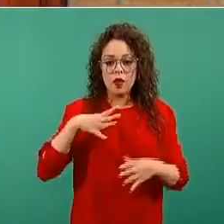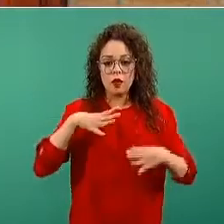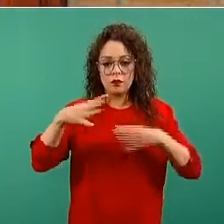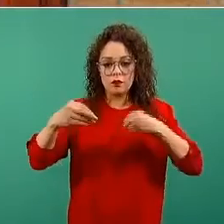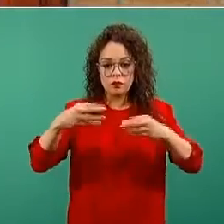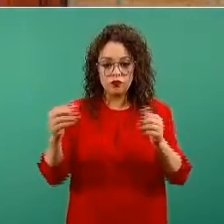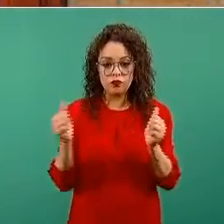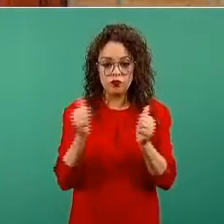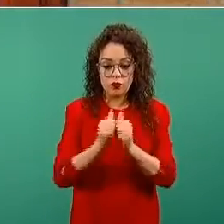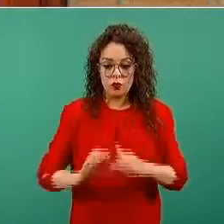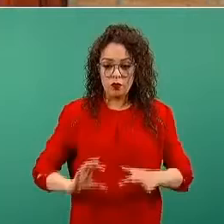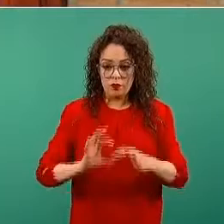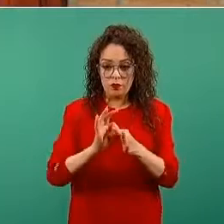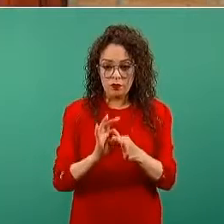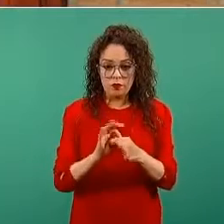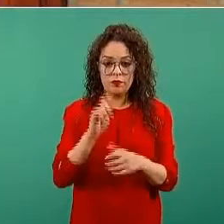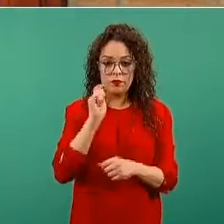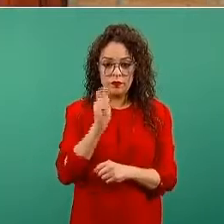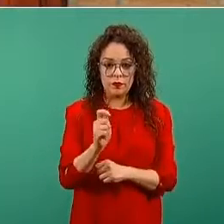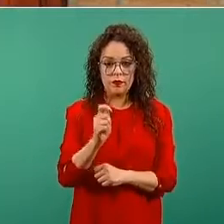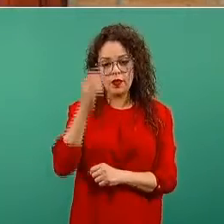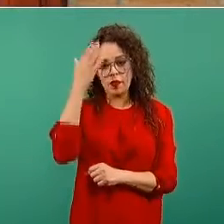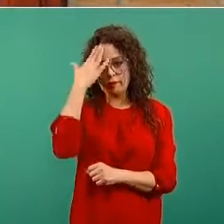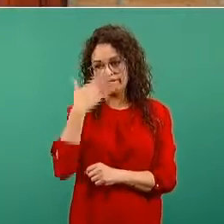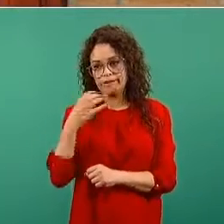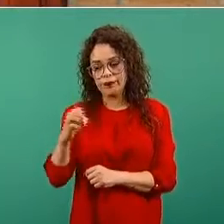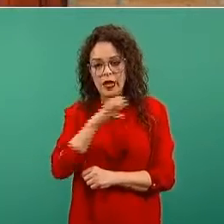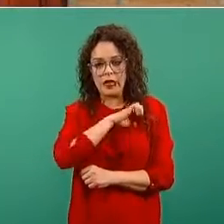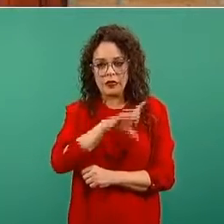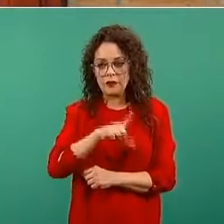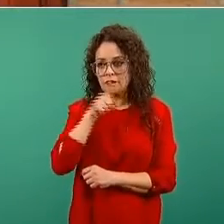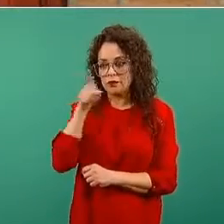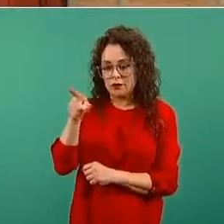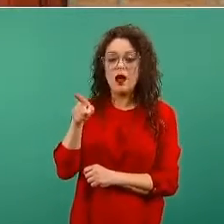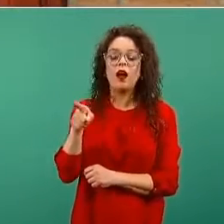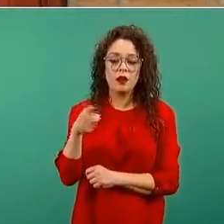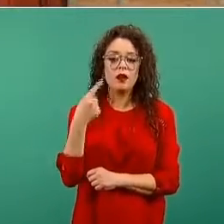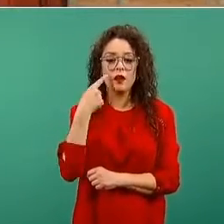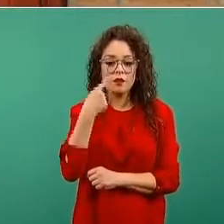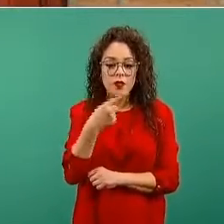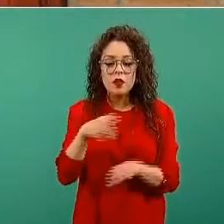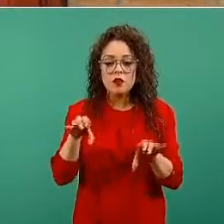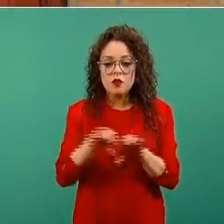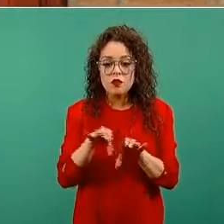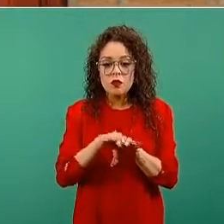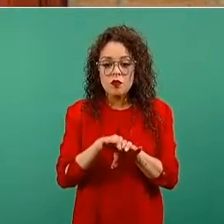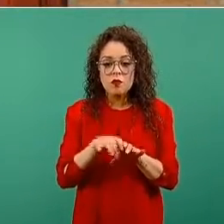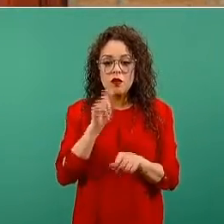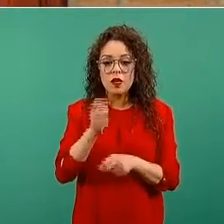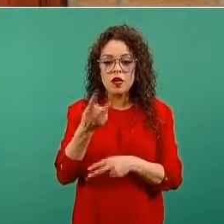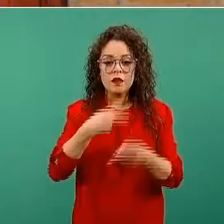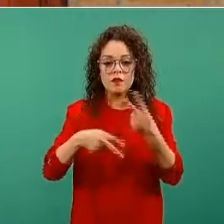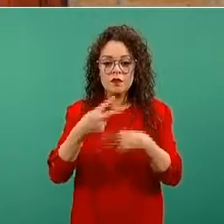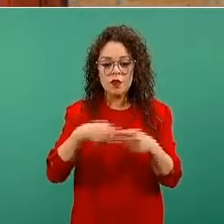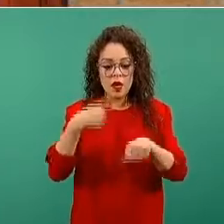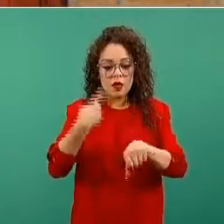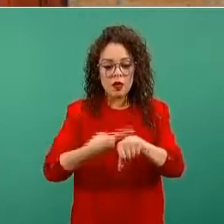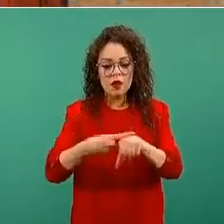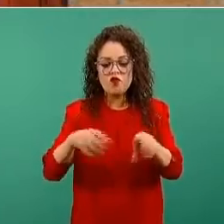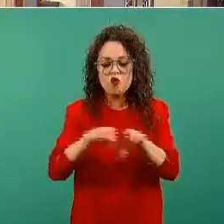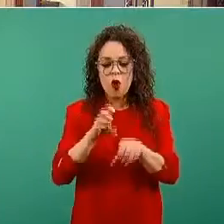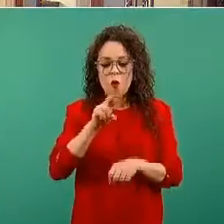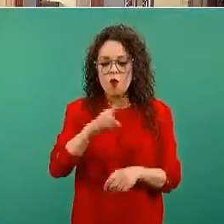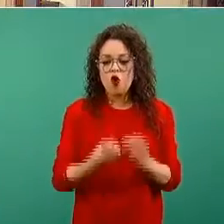y obviamente esto en un contexto poblacional de lo que producen como enfermedad estas nuevas